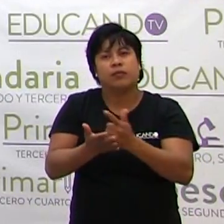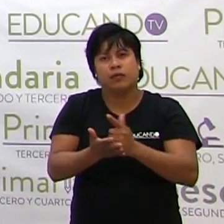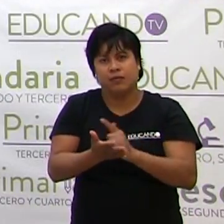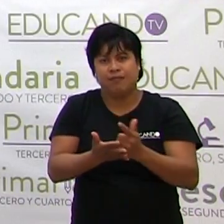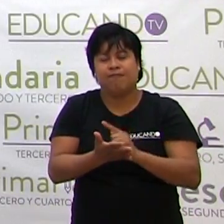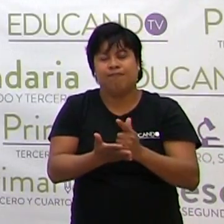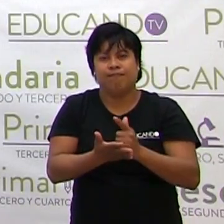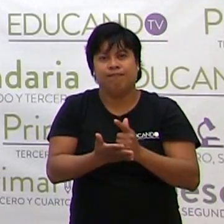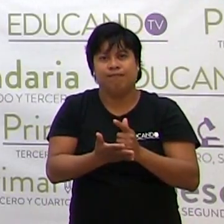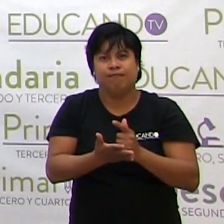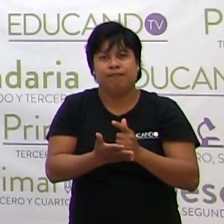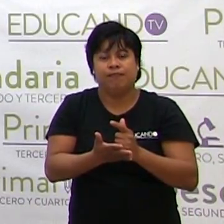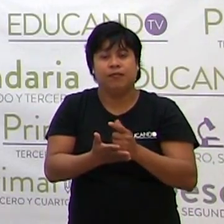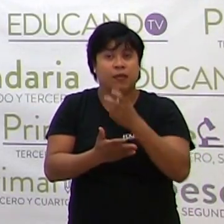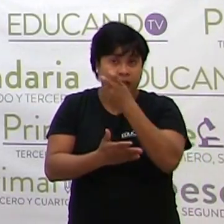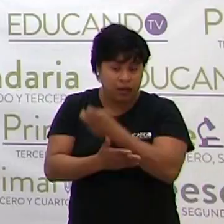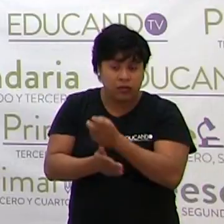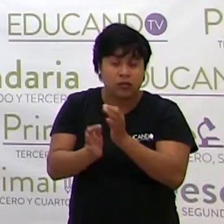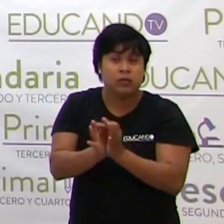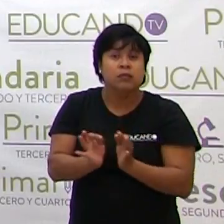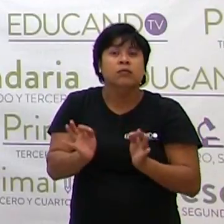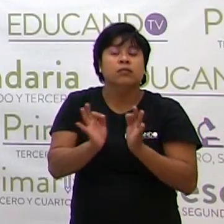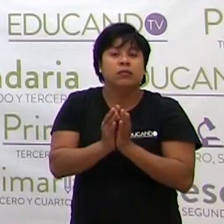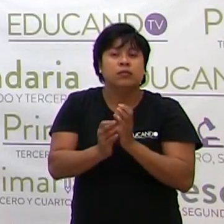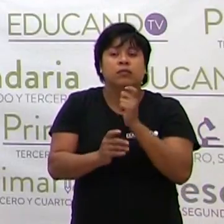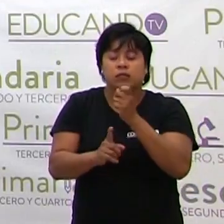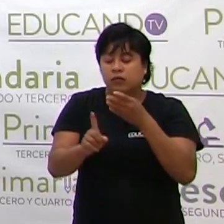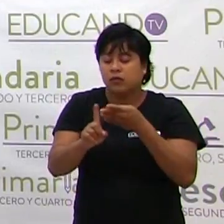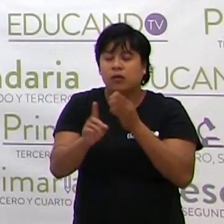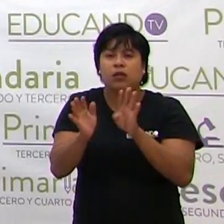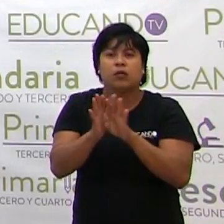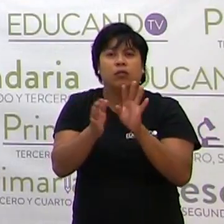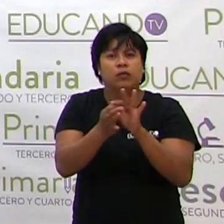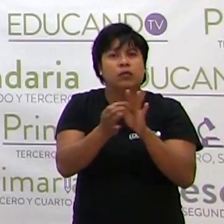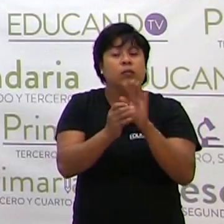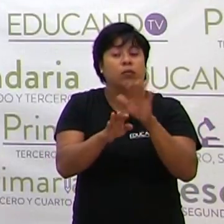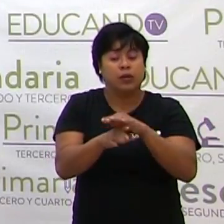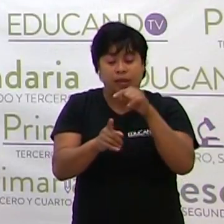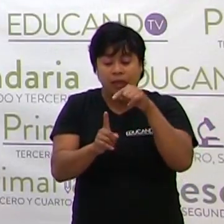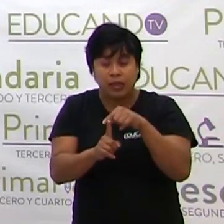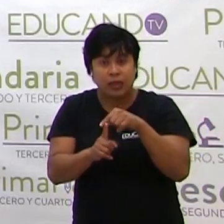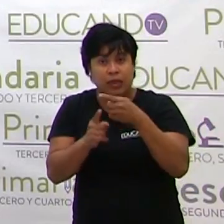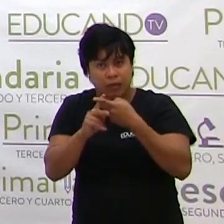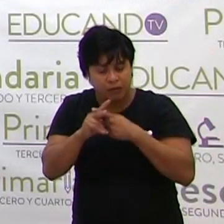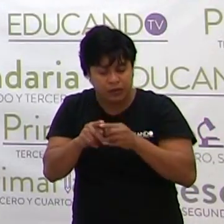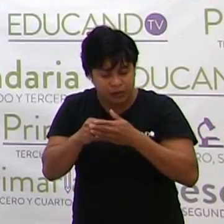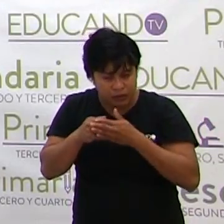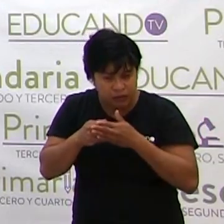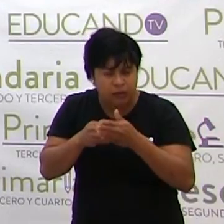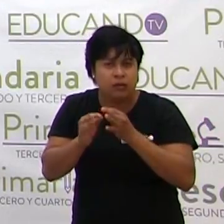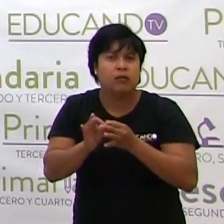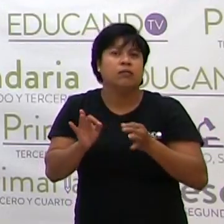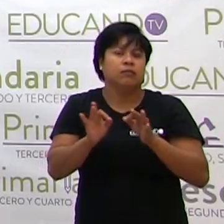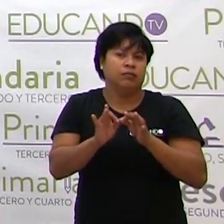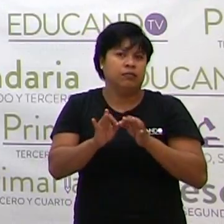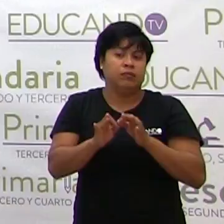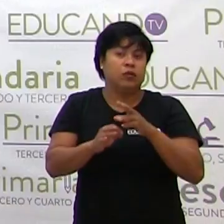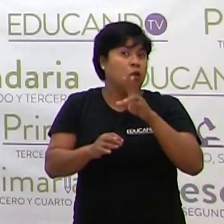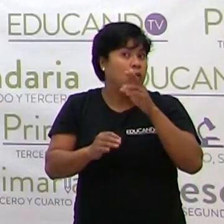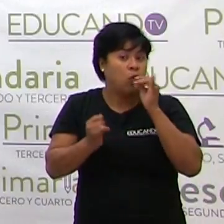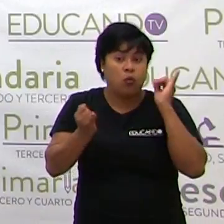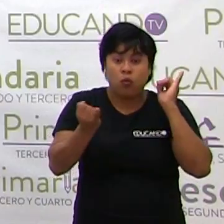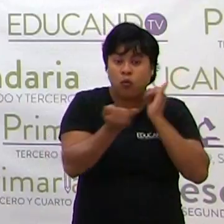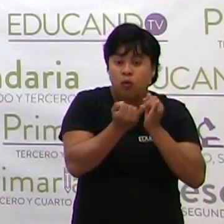de libros. Es muy importante esta referencia porque de aquí partimos a algo muy esencial, que no todo o